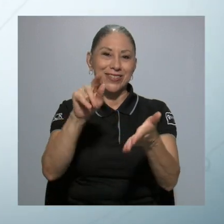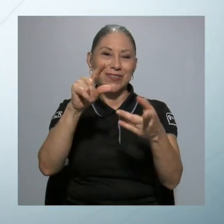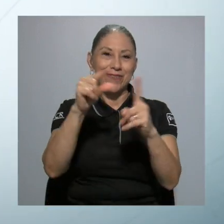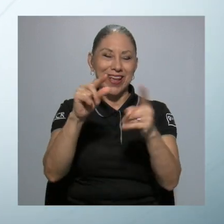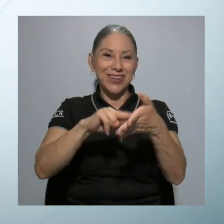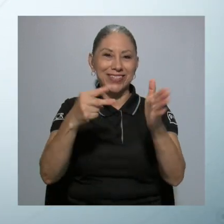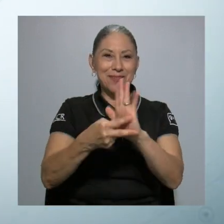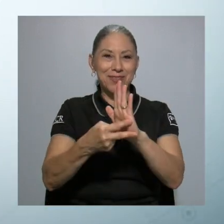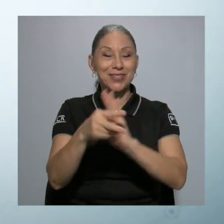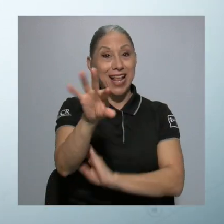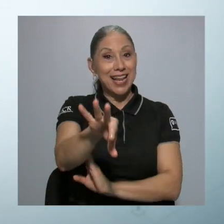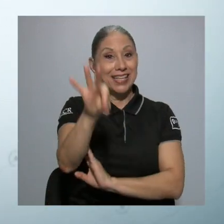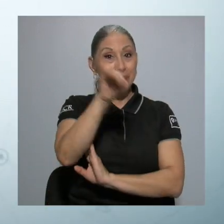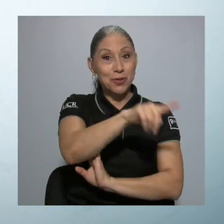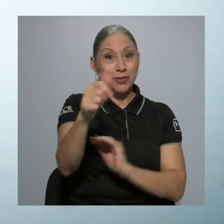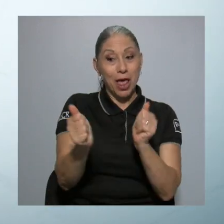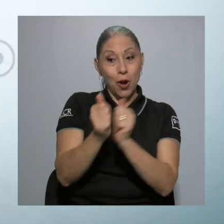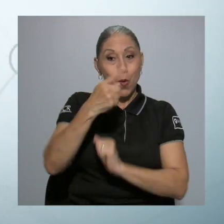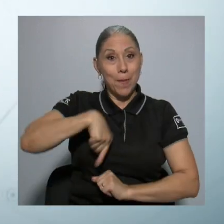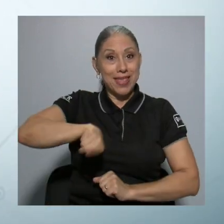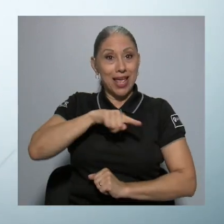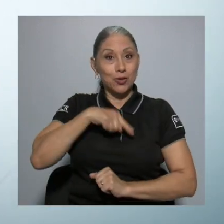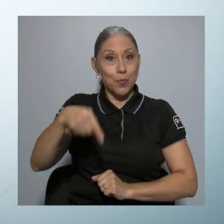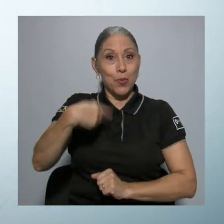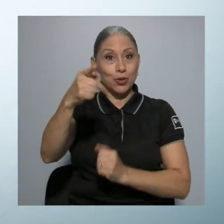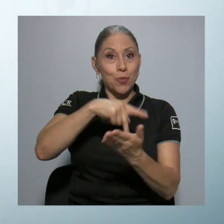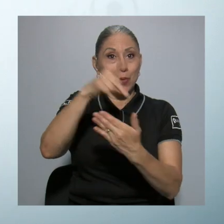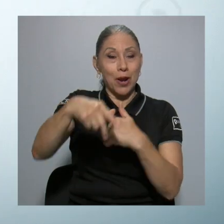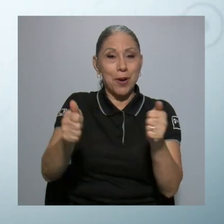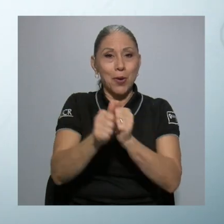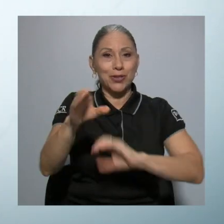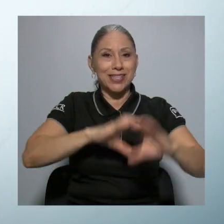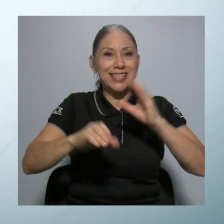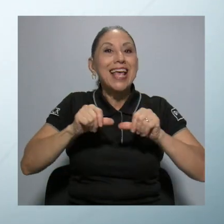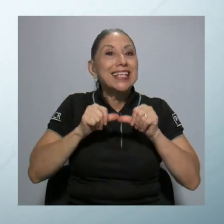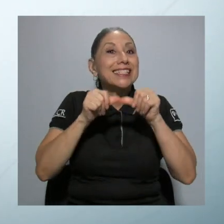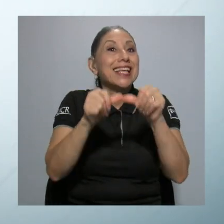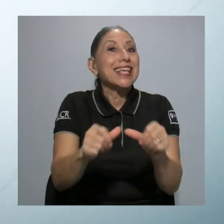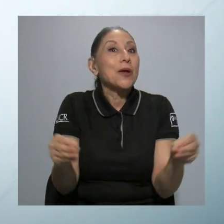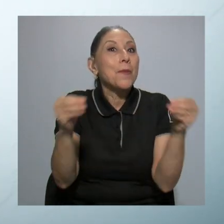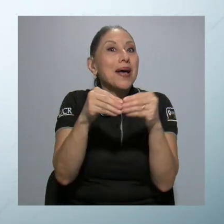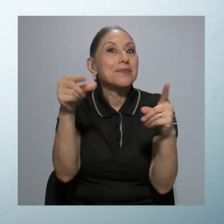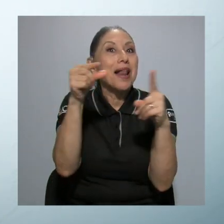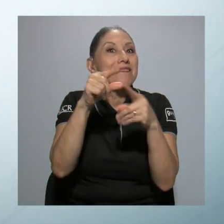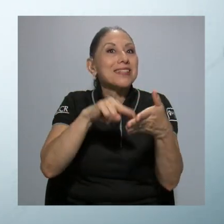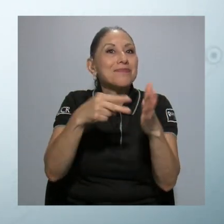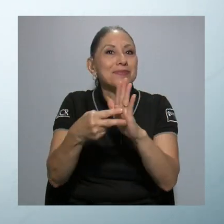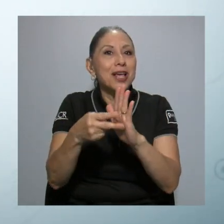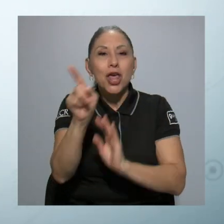Esto fue Conceptos. Les invito a acompañarnos en el próximo programa de Conciencia para seguir definiendo